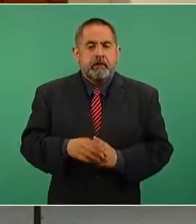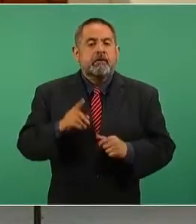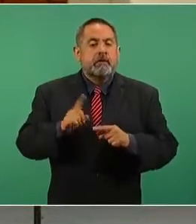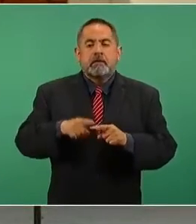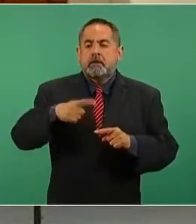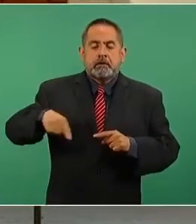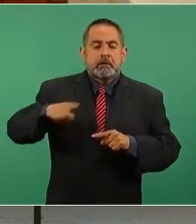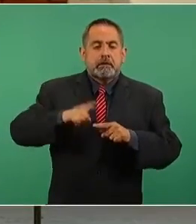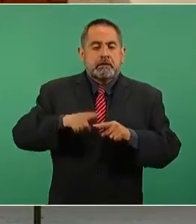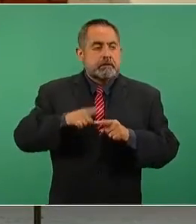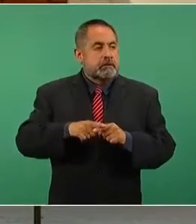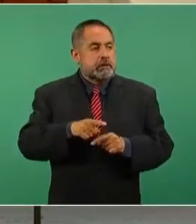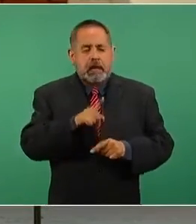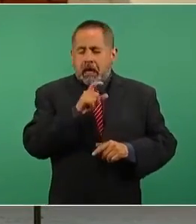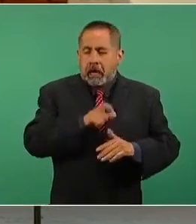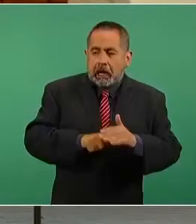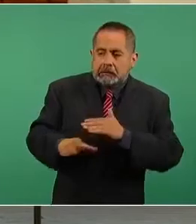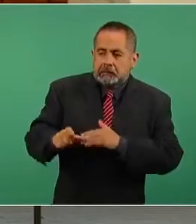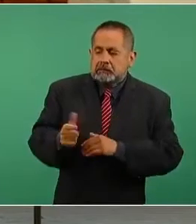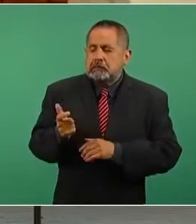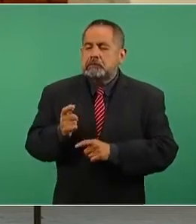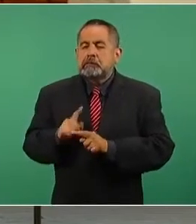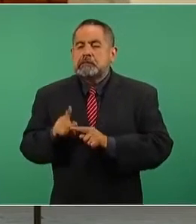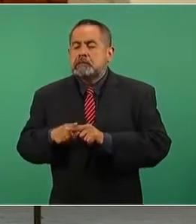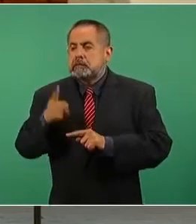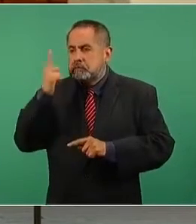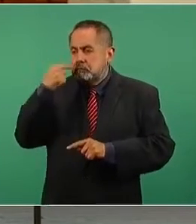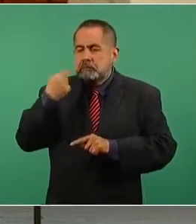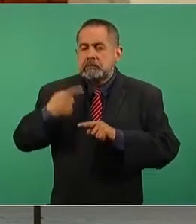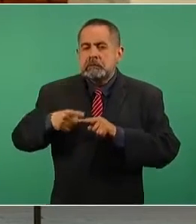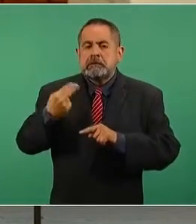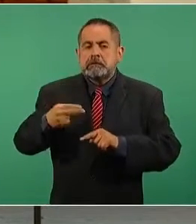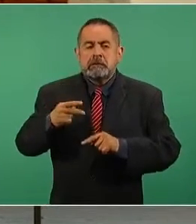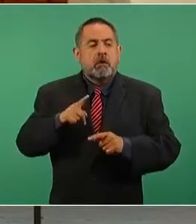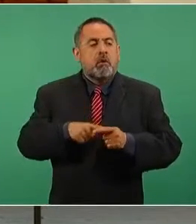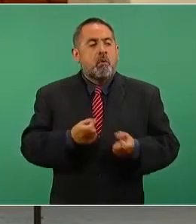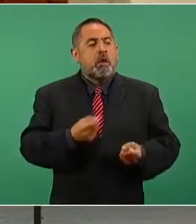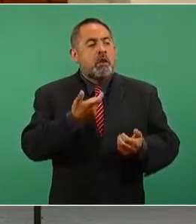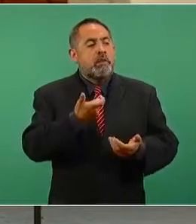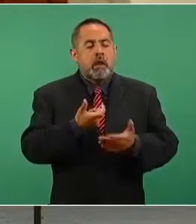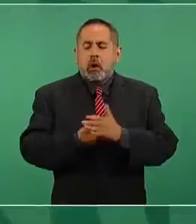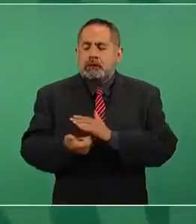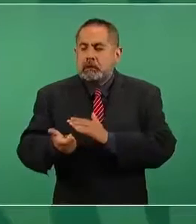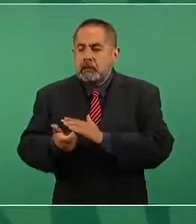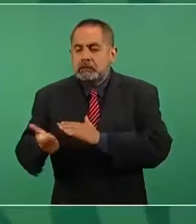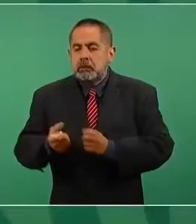quiénes recibieron el soborno, cuánto dieron.